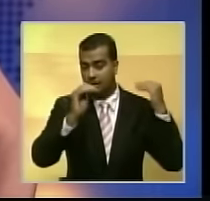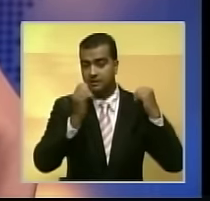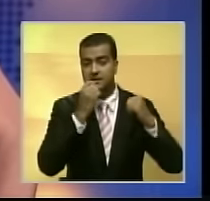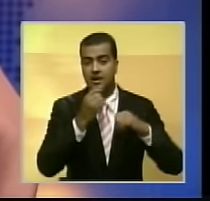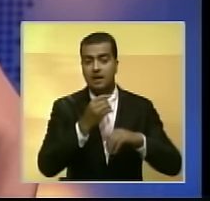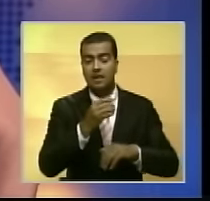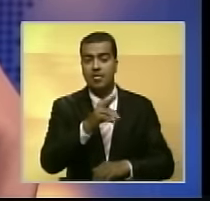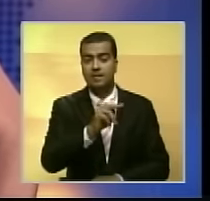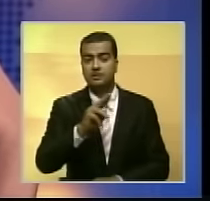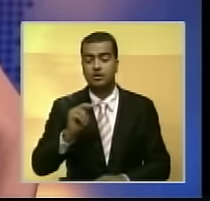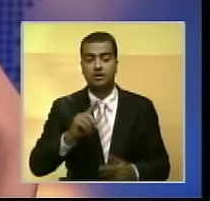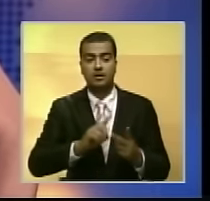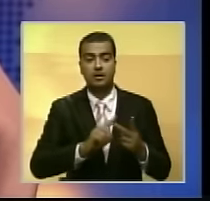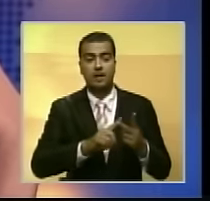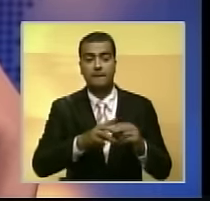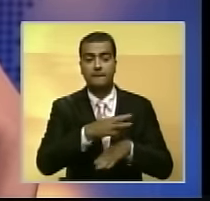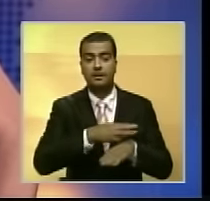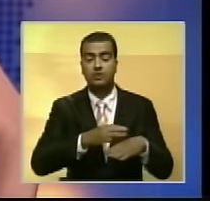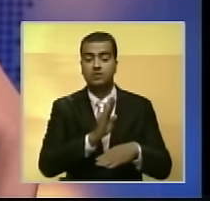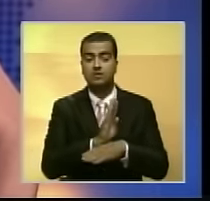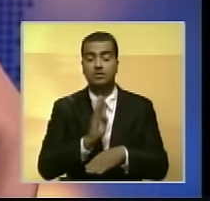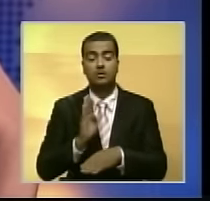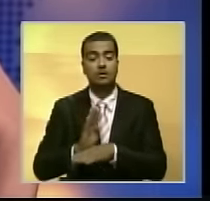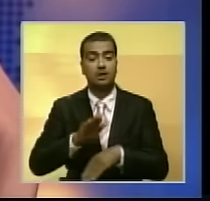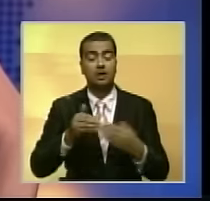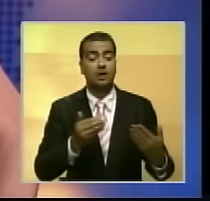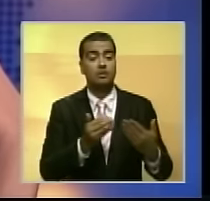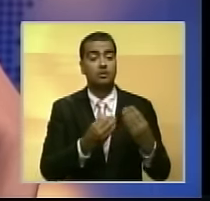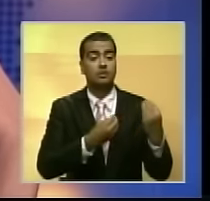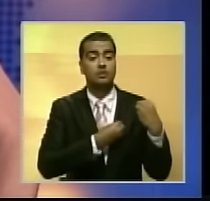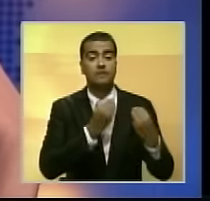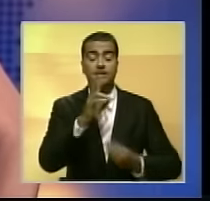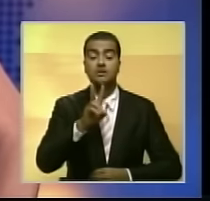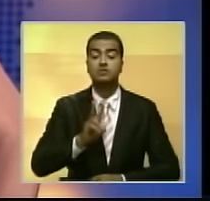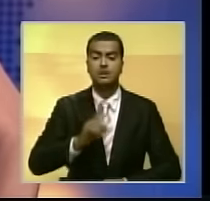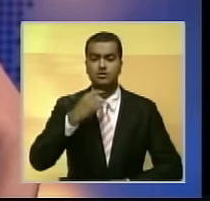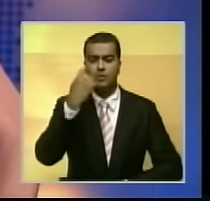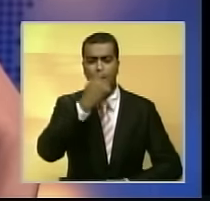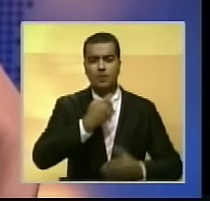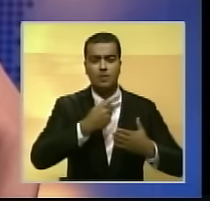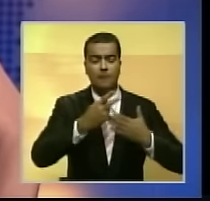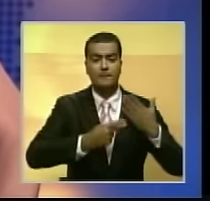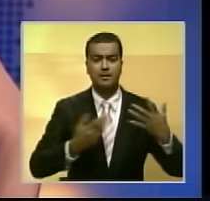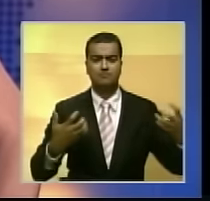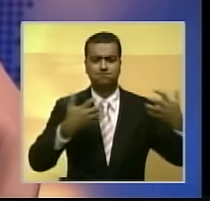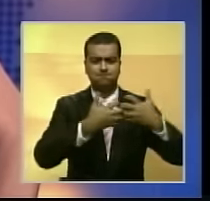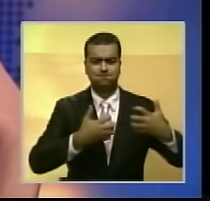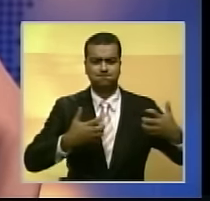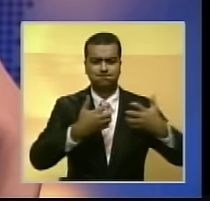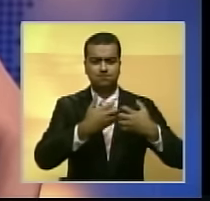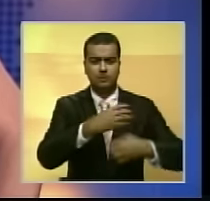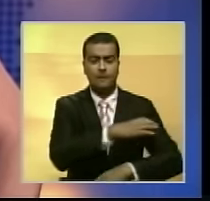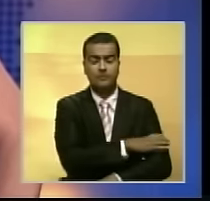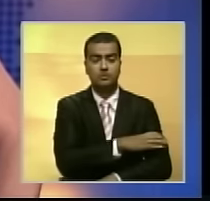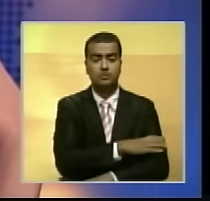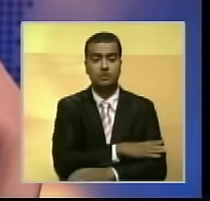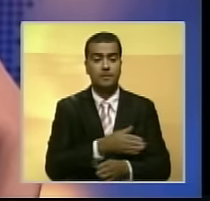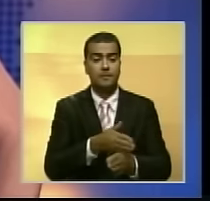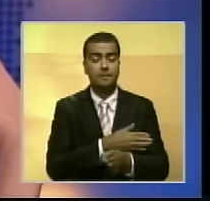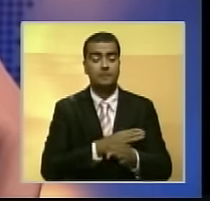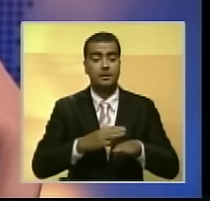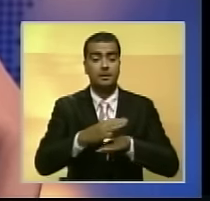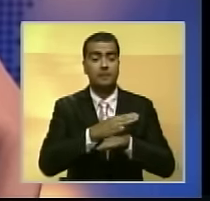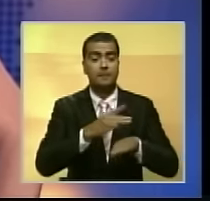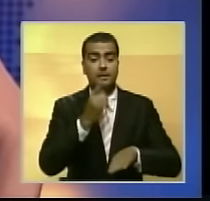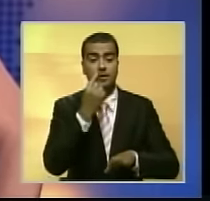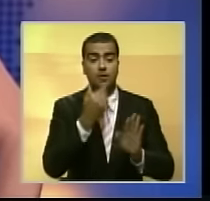Justicia y Paz, Néstor Reverol, presenten al cuerpo diplomático acreditado en Venezuela los supuestos planes violentos de la oposición. Previamente, el ministro